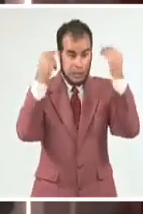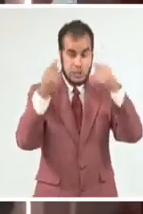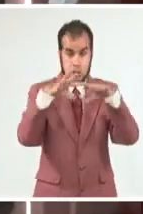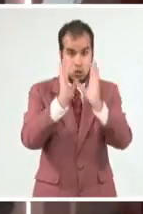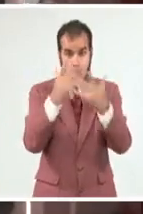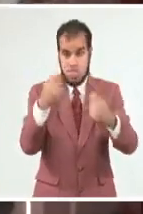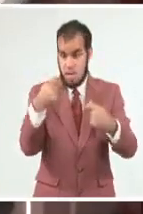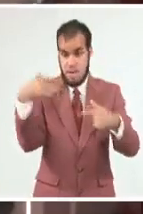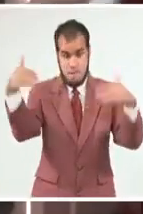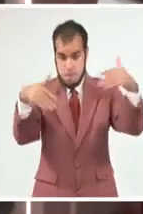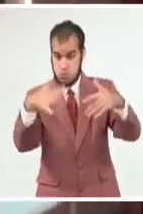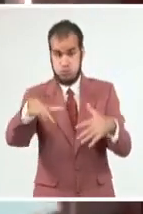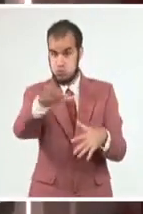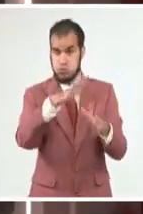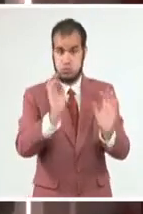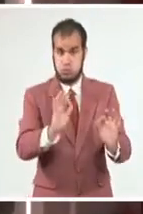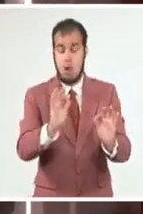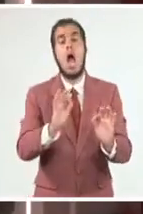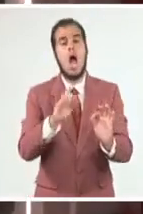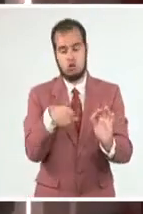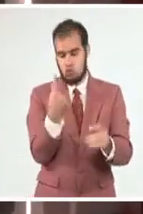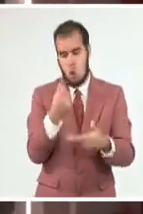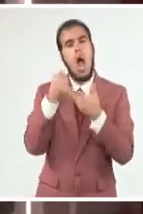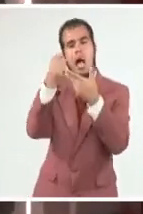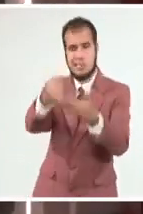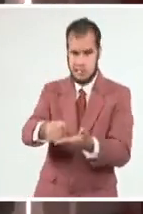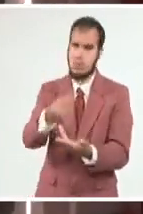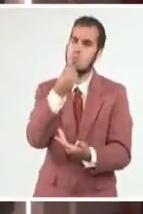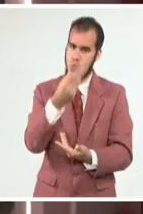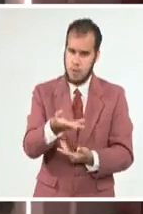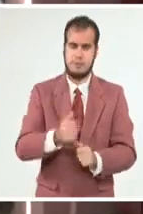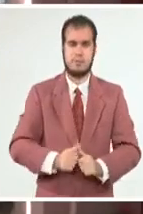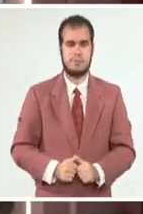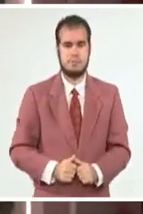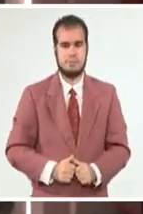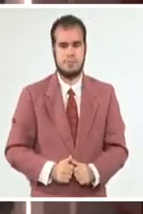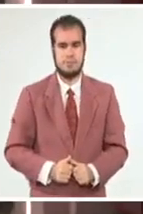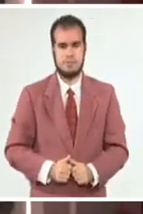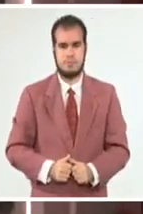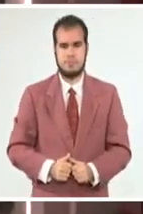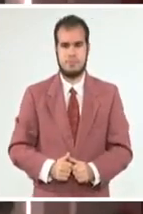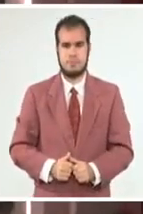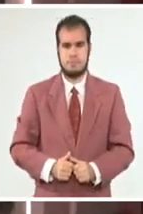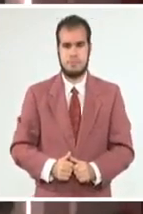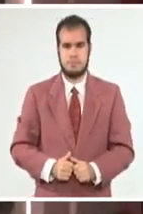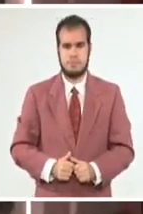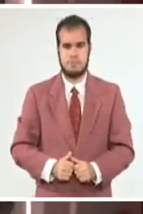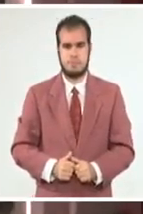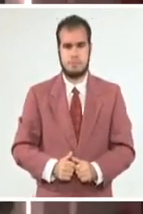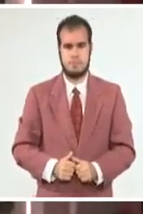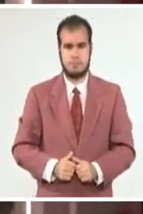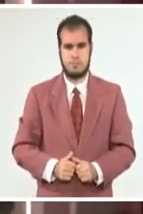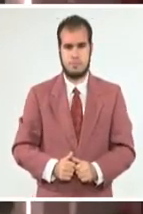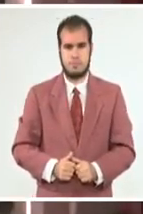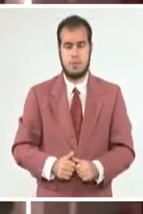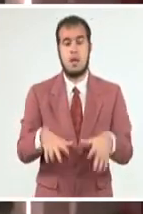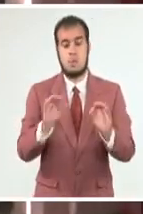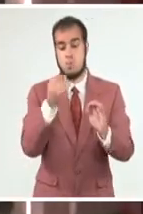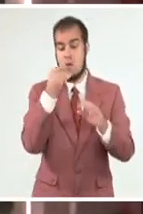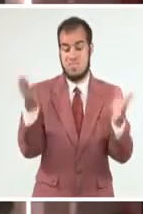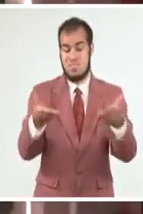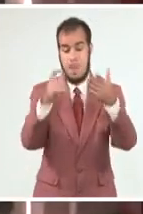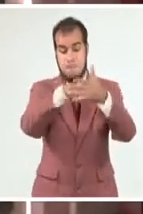participativo, entonces, ¿cómo nosotros ayudamos a concebir las estrategias de desarrollo de manera